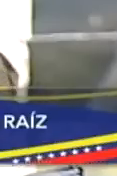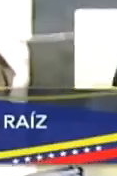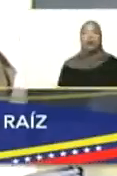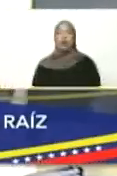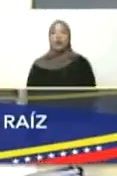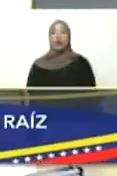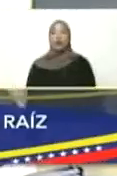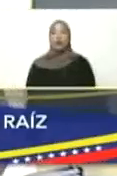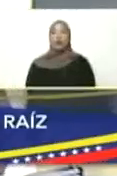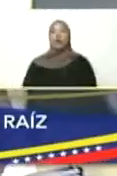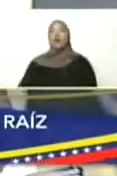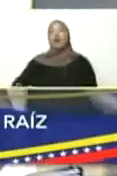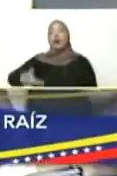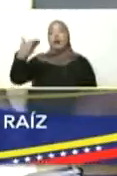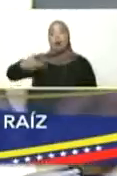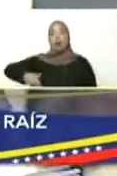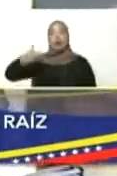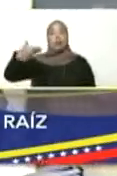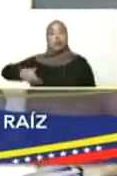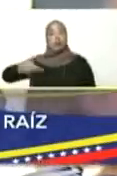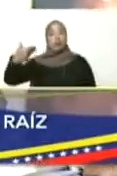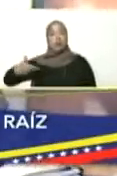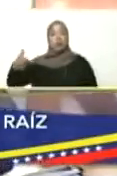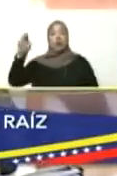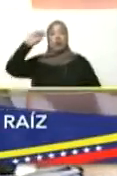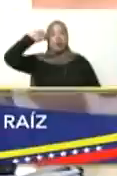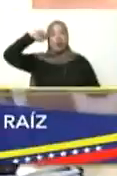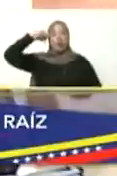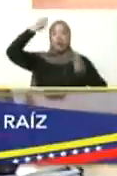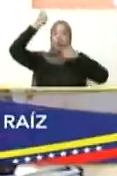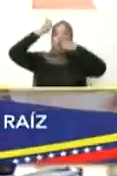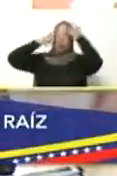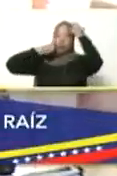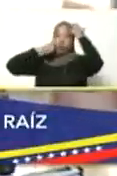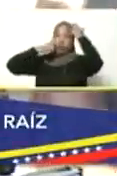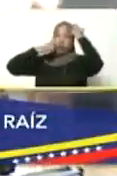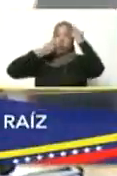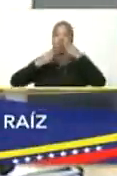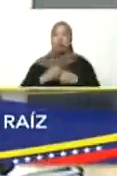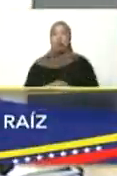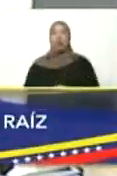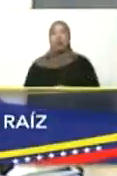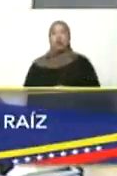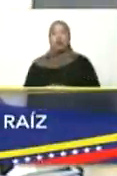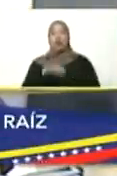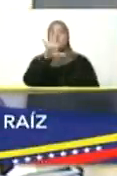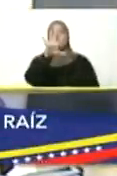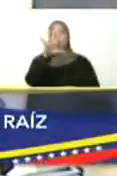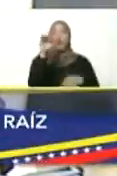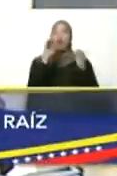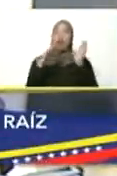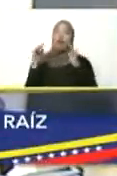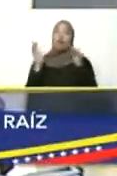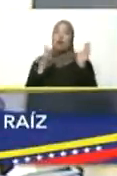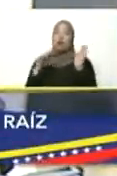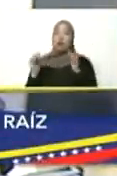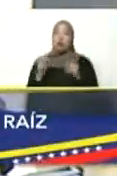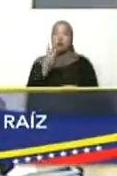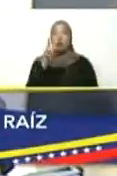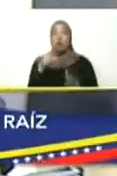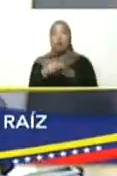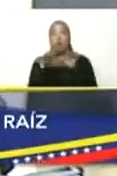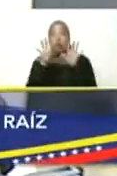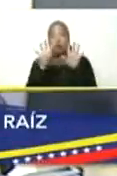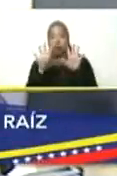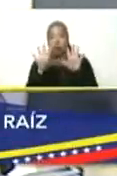todos estos pasos. Yo quisiera recordar a nuestro comandante Chávez que un 5 de marzo del año 2009, me